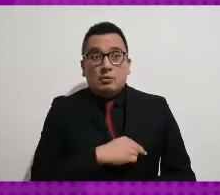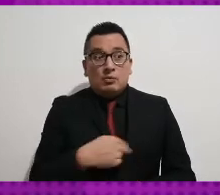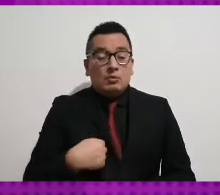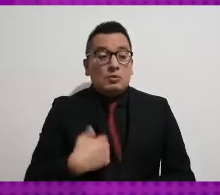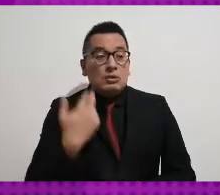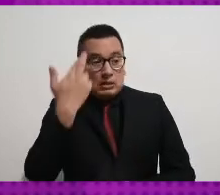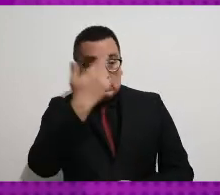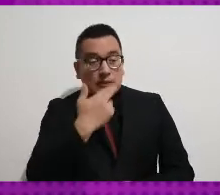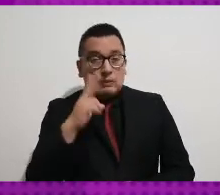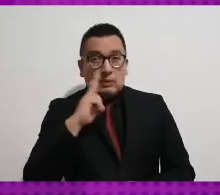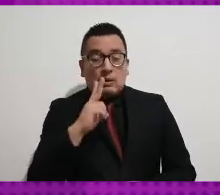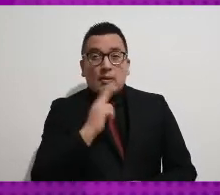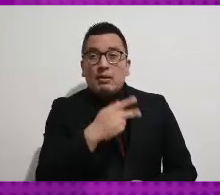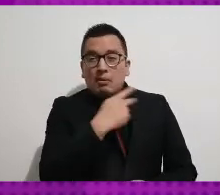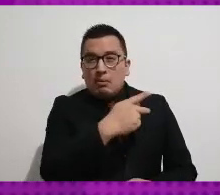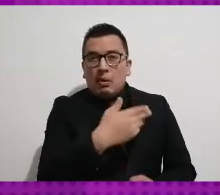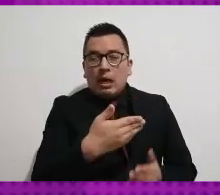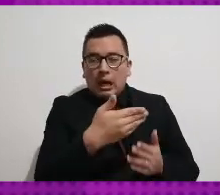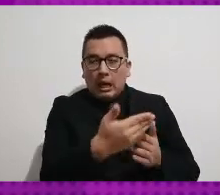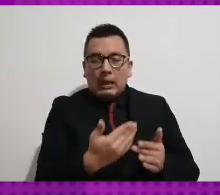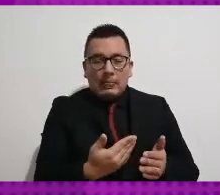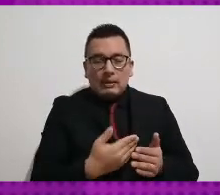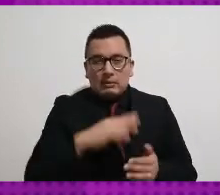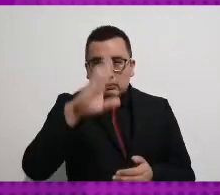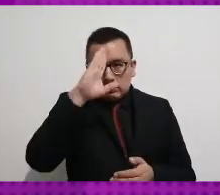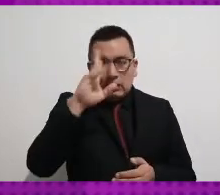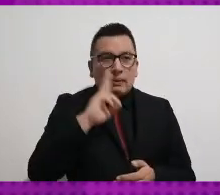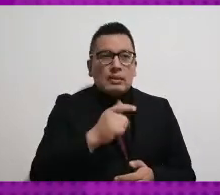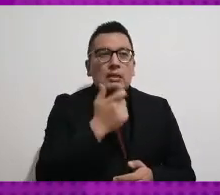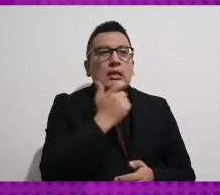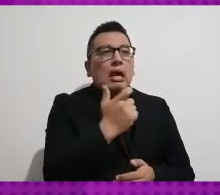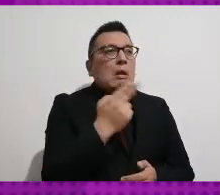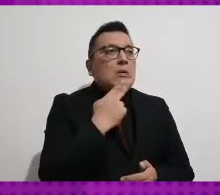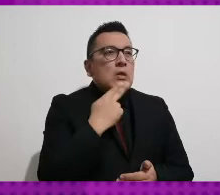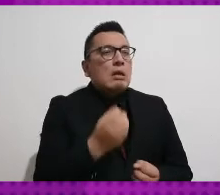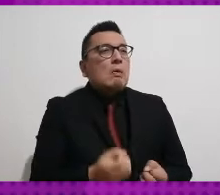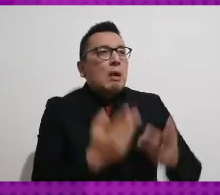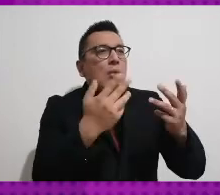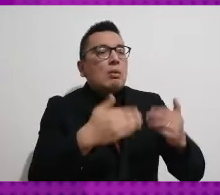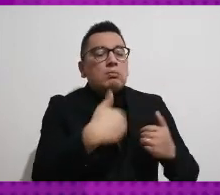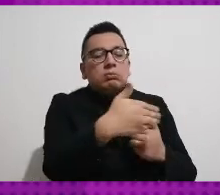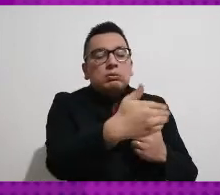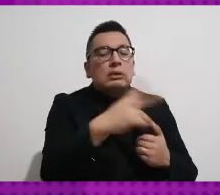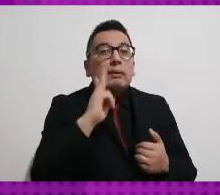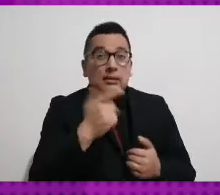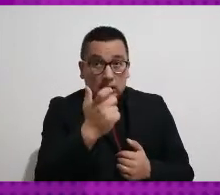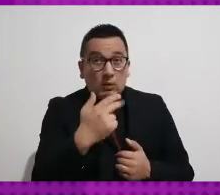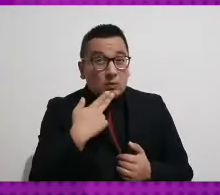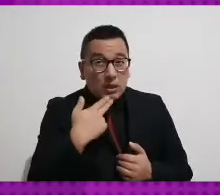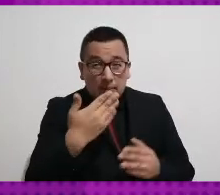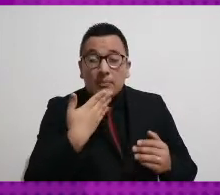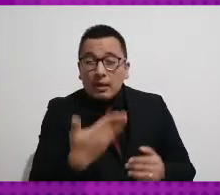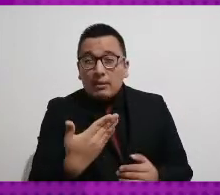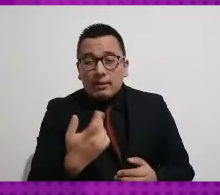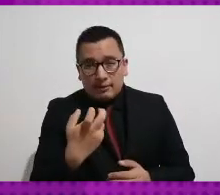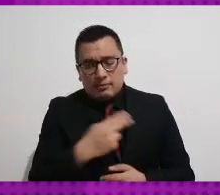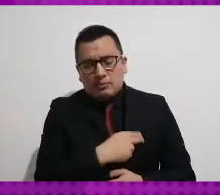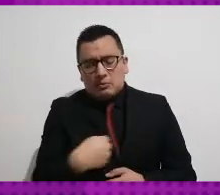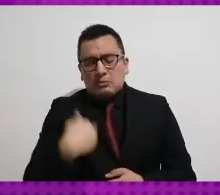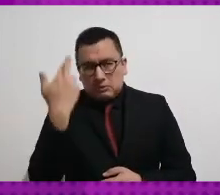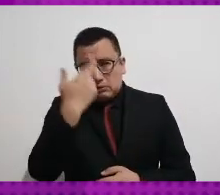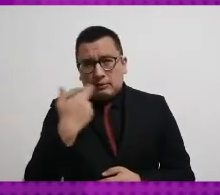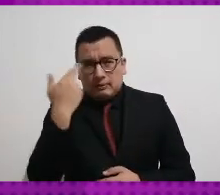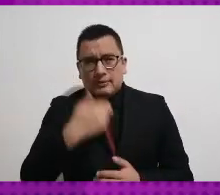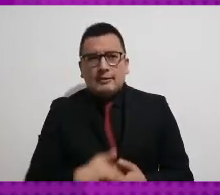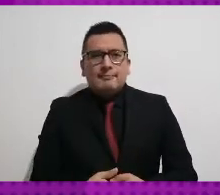se ejerzan y se apliquen de acuerdo a como lo establece la reglamentación correspondiente. Claro